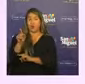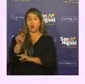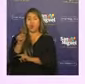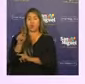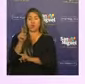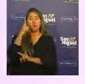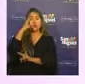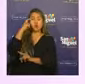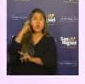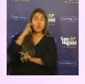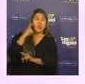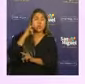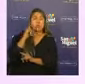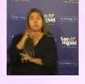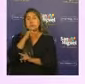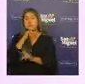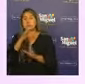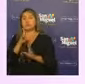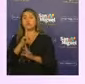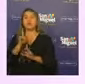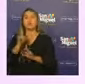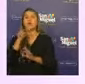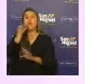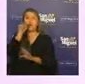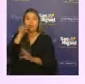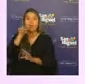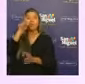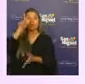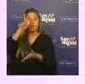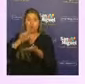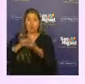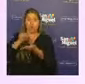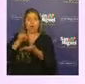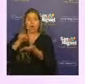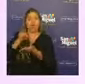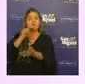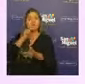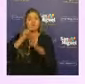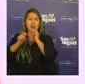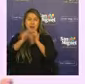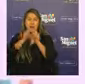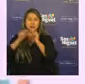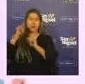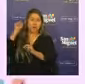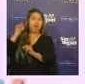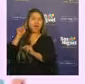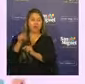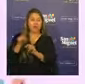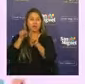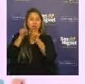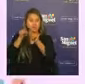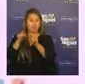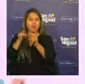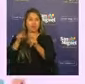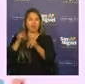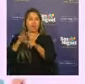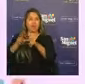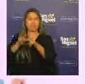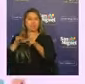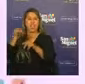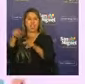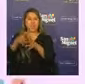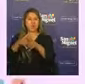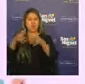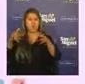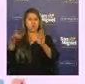sino que decir este es el lugar punto rojo, este punto es donde tenemos que atacar, este es el delito que hay que atacar, que